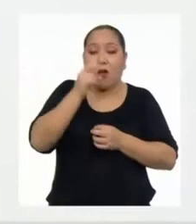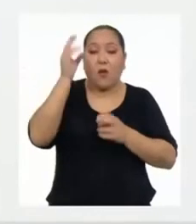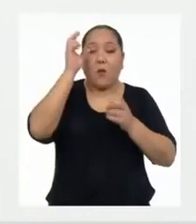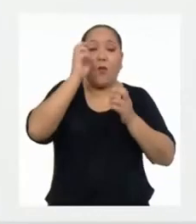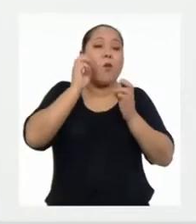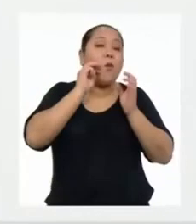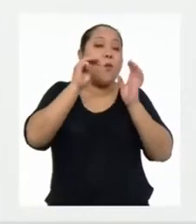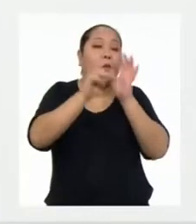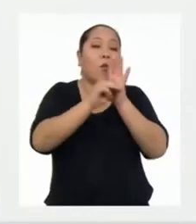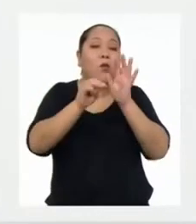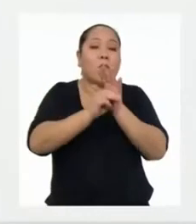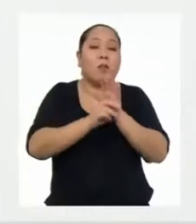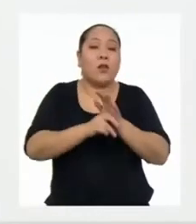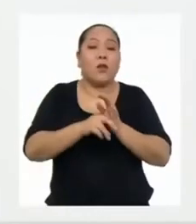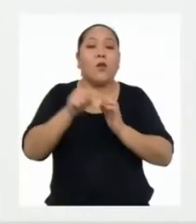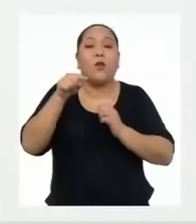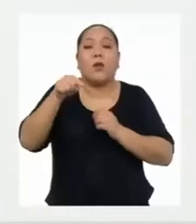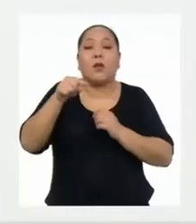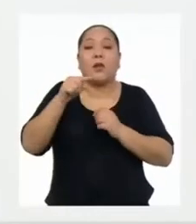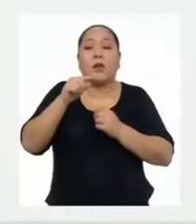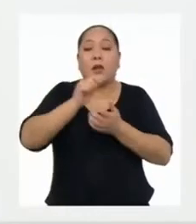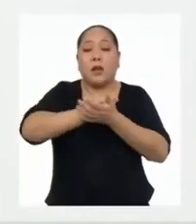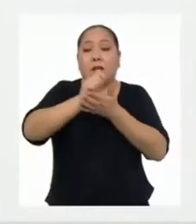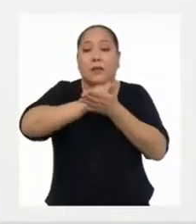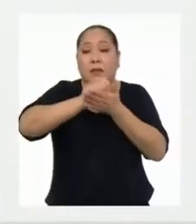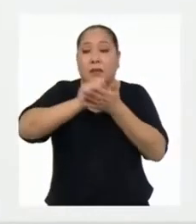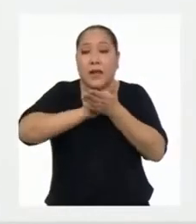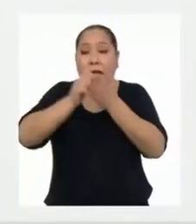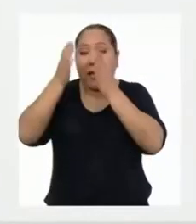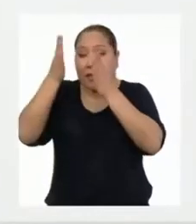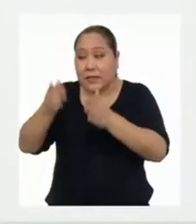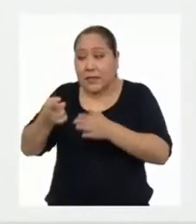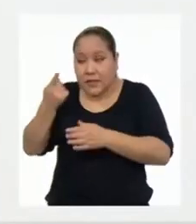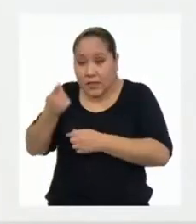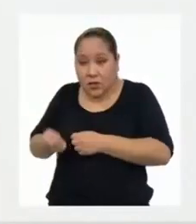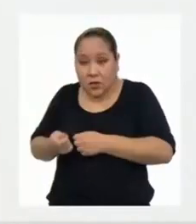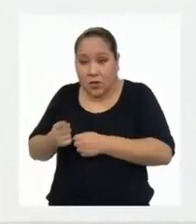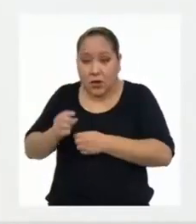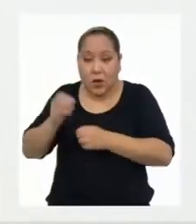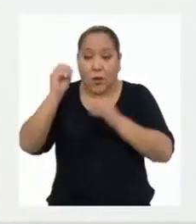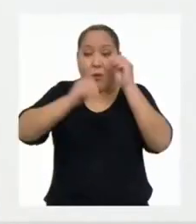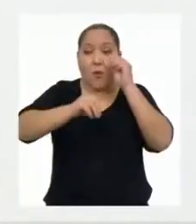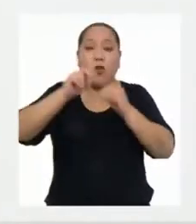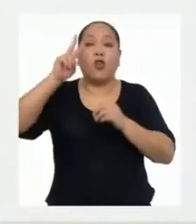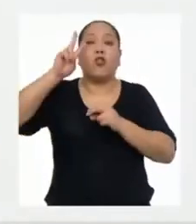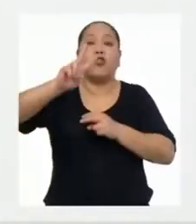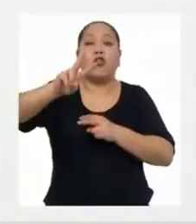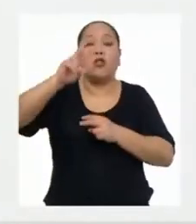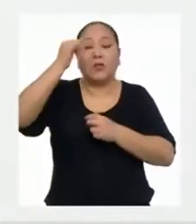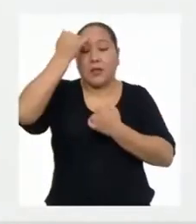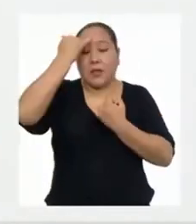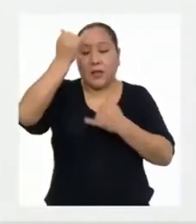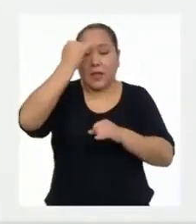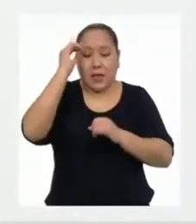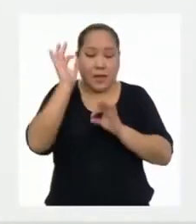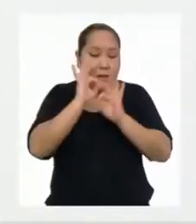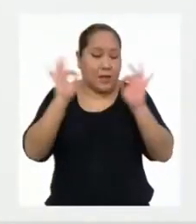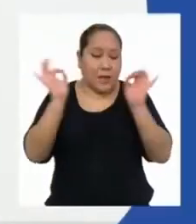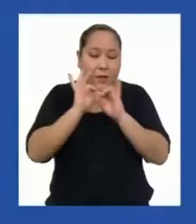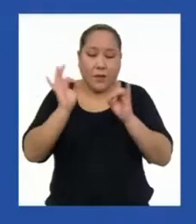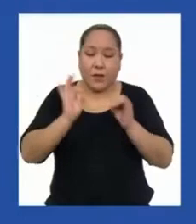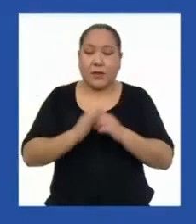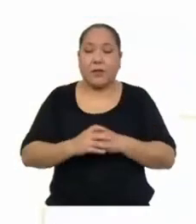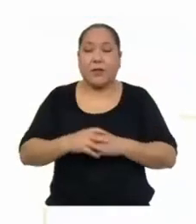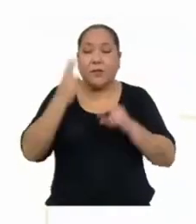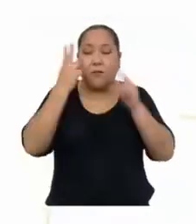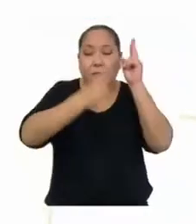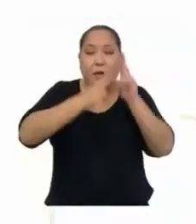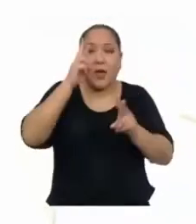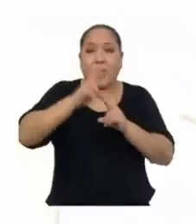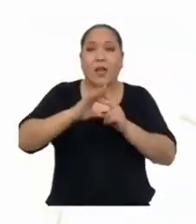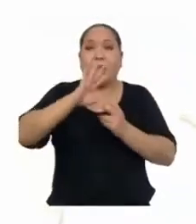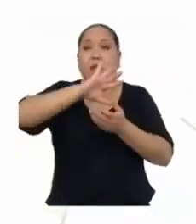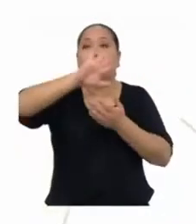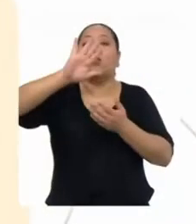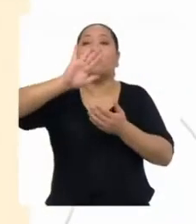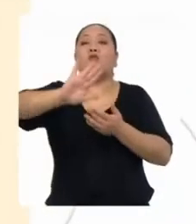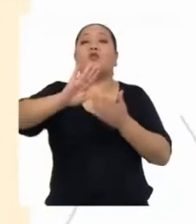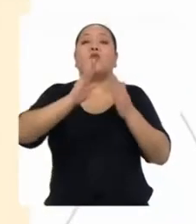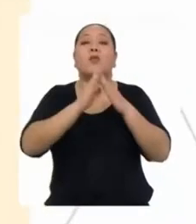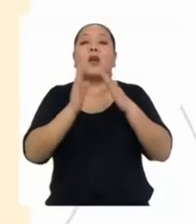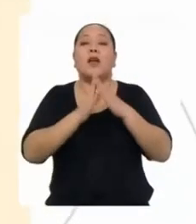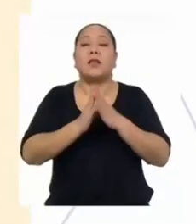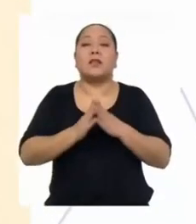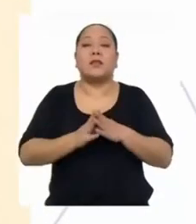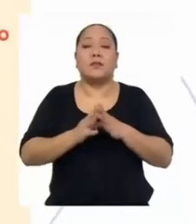autora desarrolla 2 ideas nada más. Miren todas y todos en casa. Las ideas